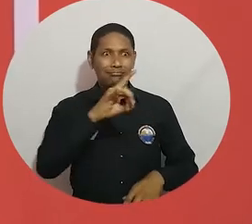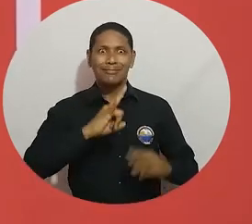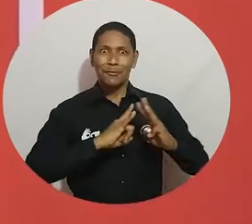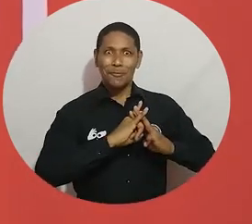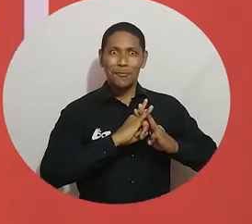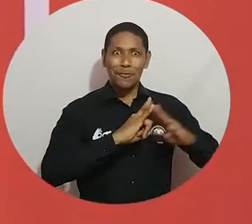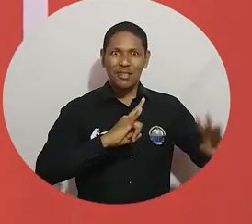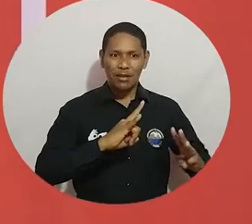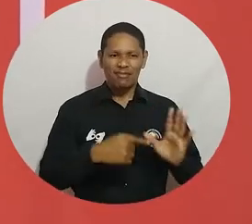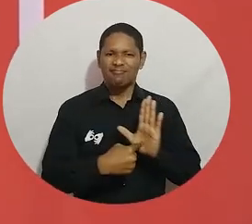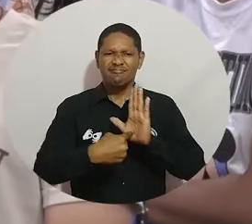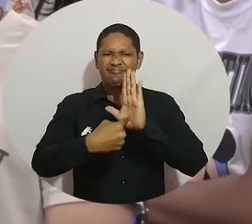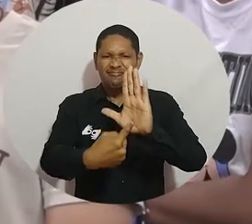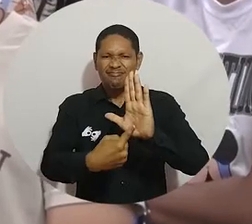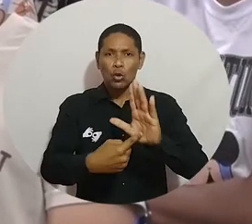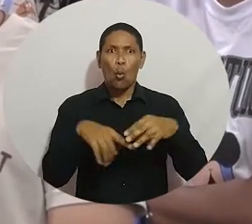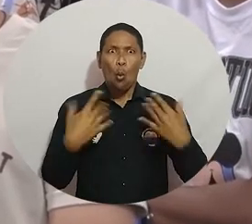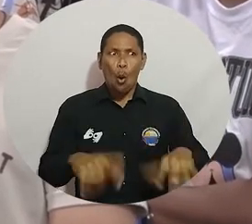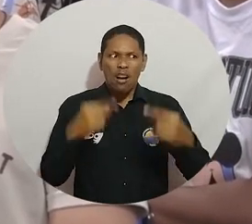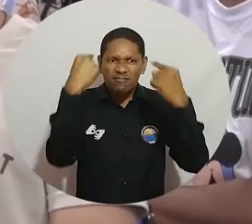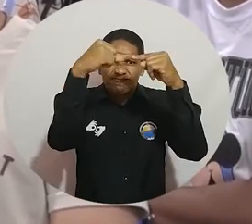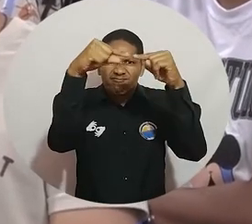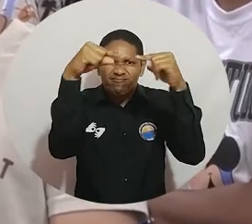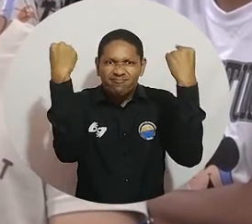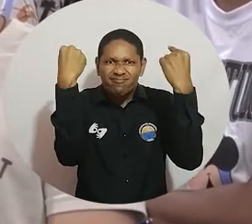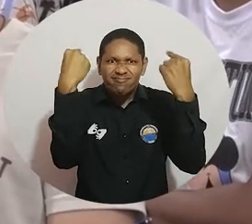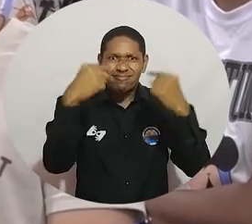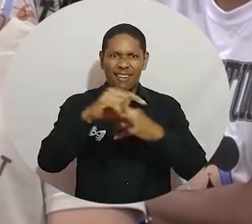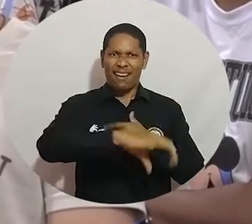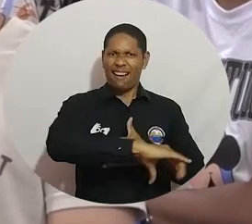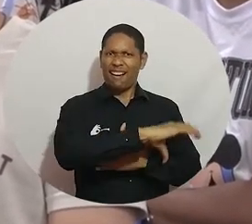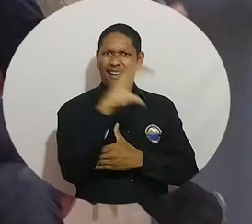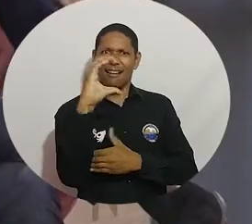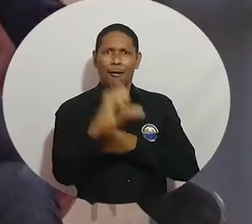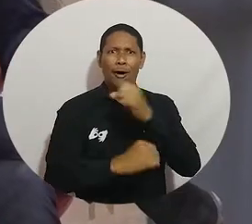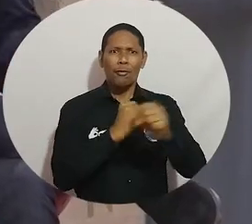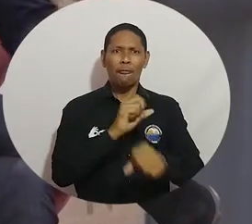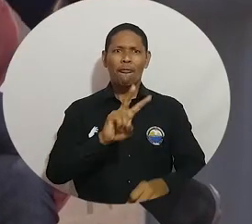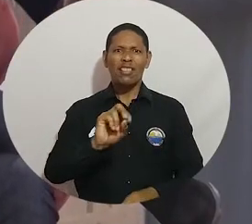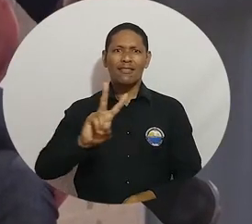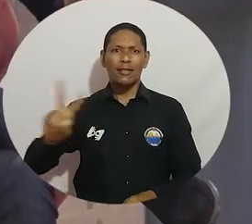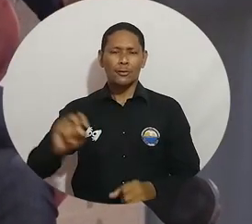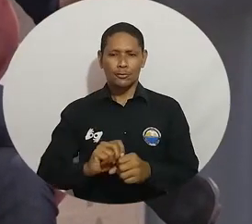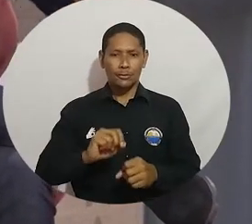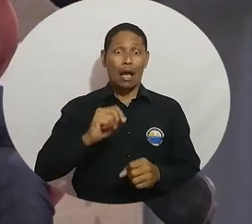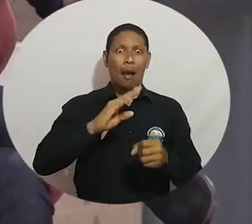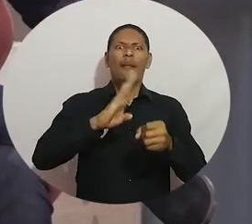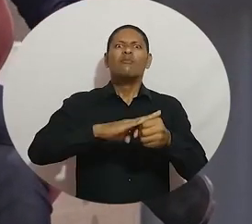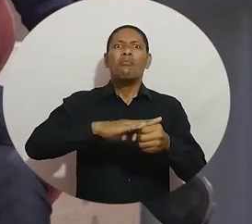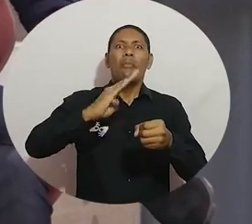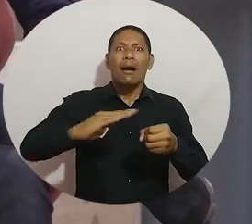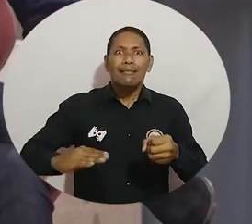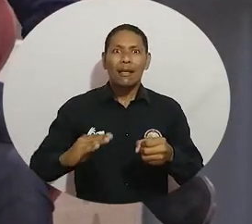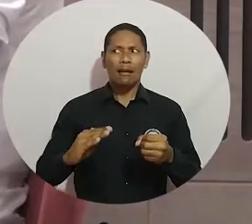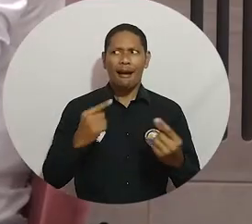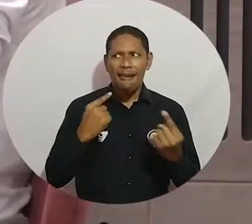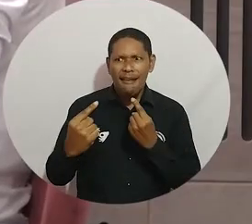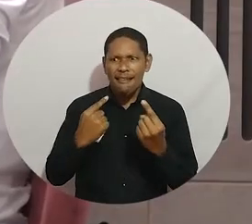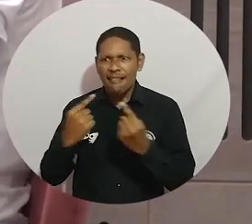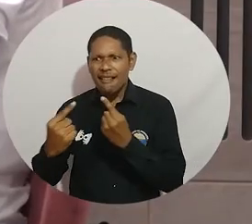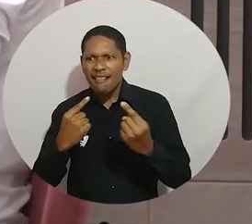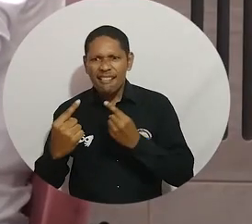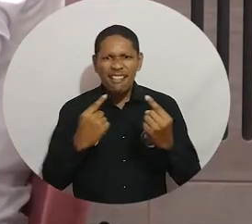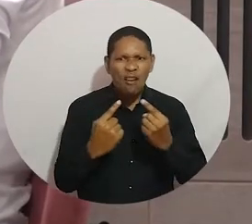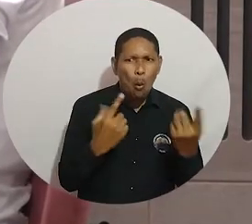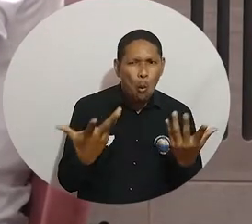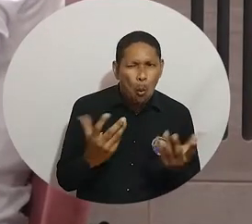del Magdalena como epicentro del Reto Caribe 2022. Con el conversatorio El Reto del Magdalena, diálogo